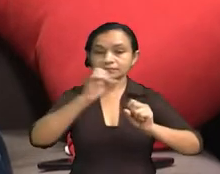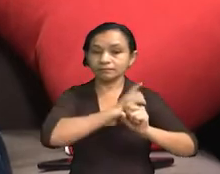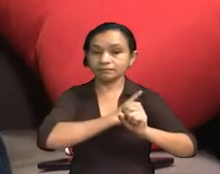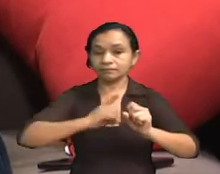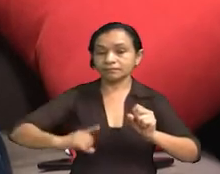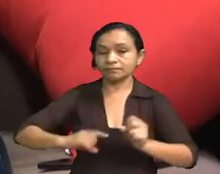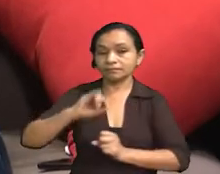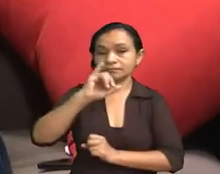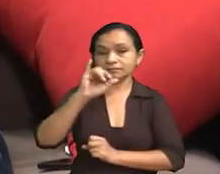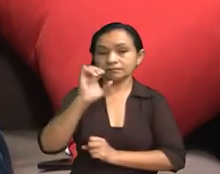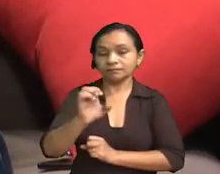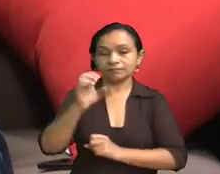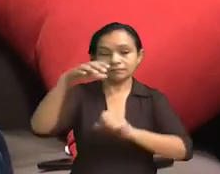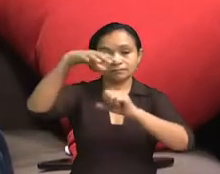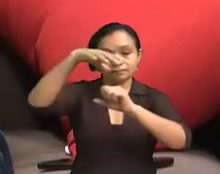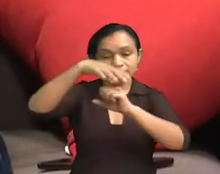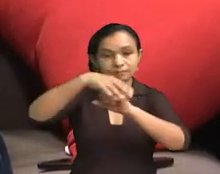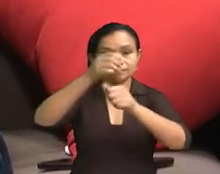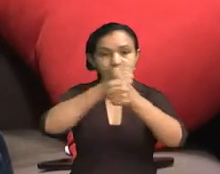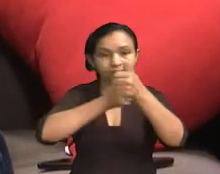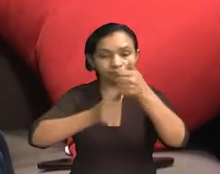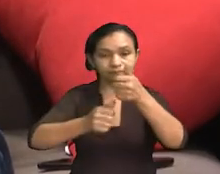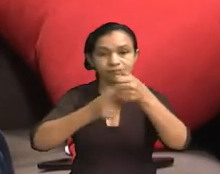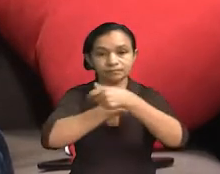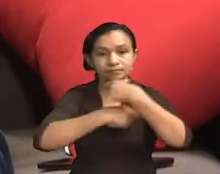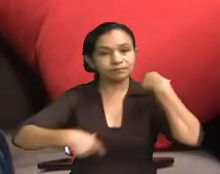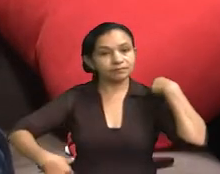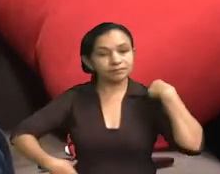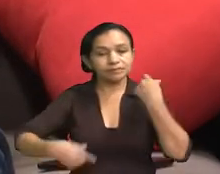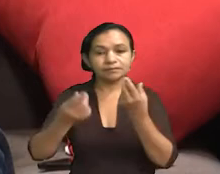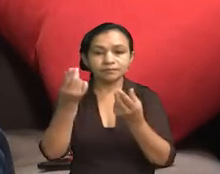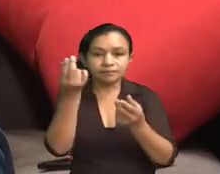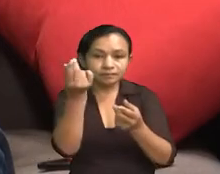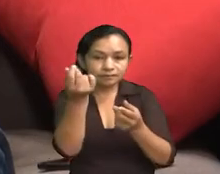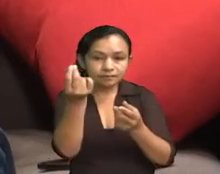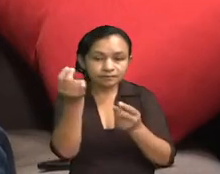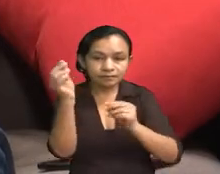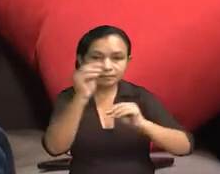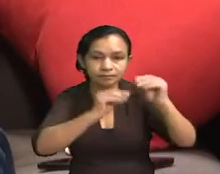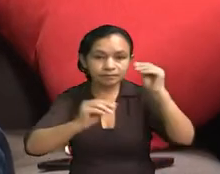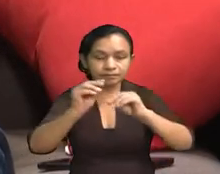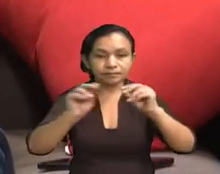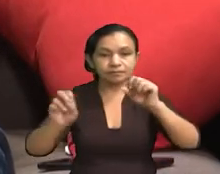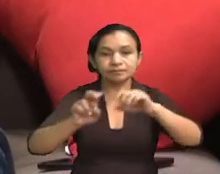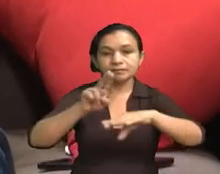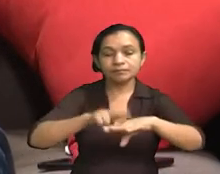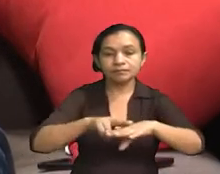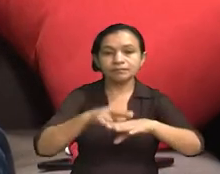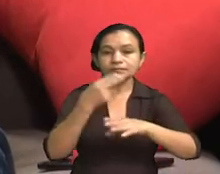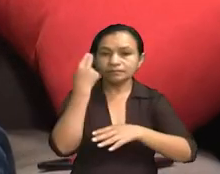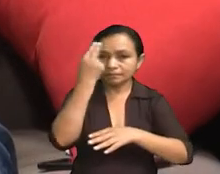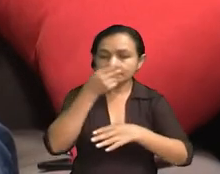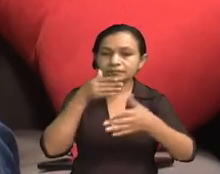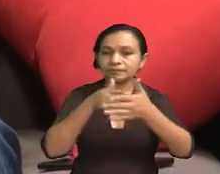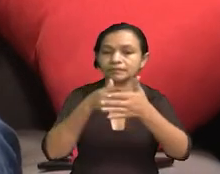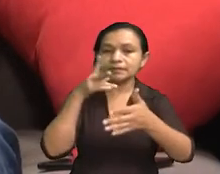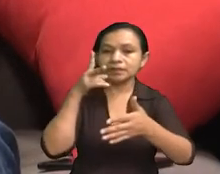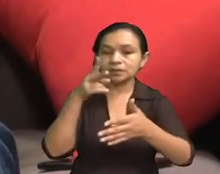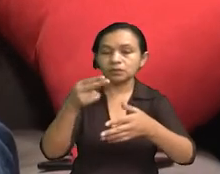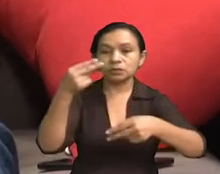vicepresidente de la Comisión de Producción, Economía y Presupuesto de la Asamblea Nacional. Diputado, antes de irnos a la pausa, pues, vaya, cifras